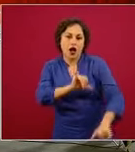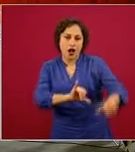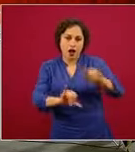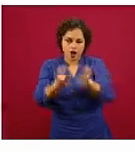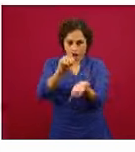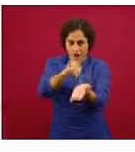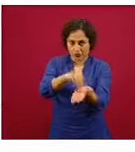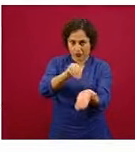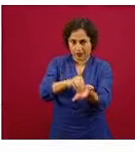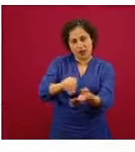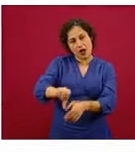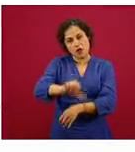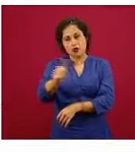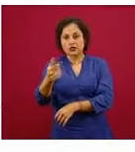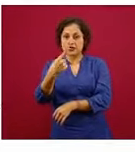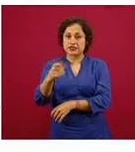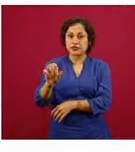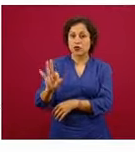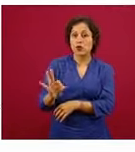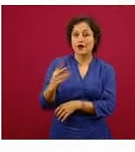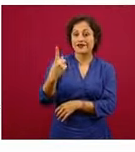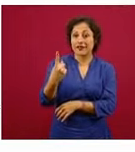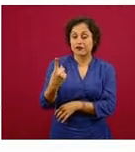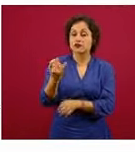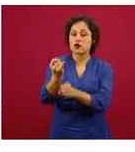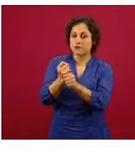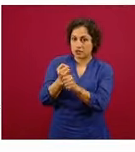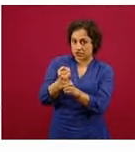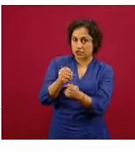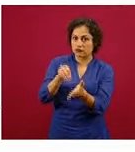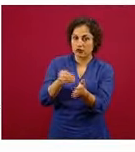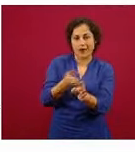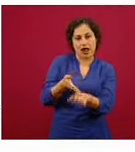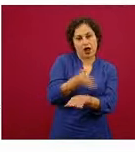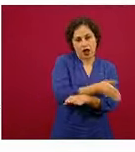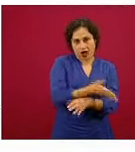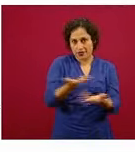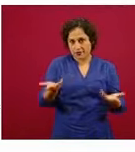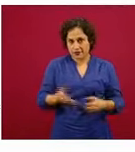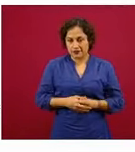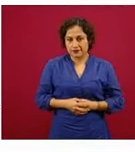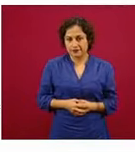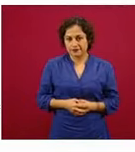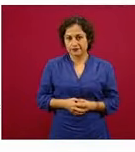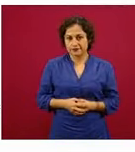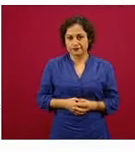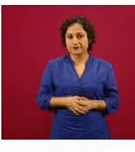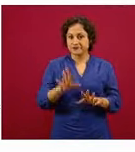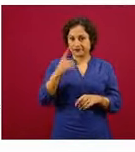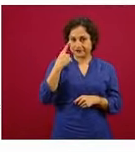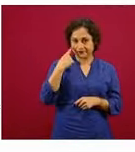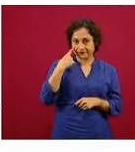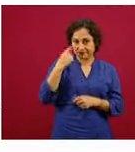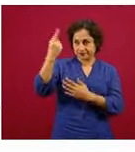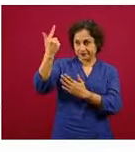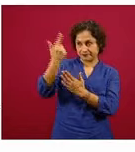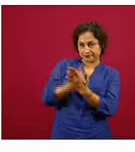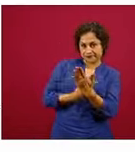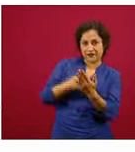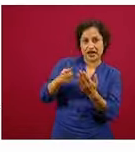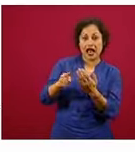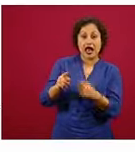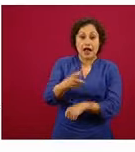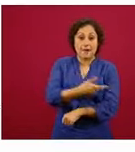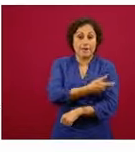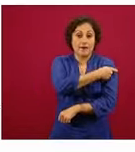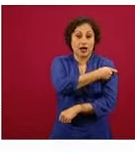y más de 141 en fase preclínica. Como ustedes pueden ver, el tipo de vacuna, no se fijen ahora, lo voy a detallar